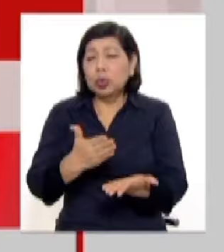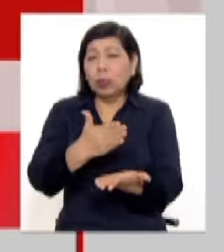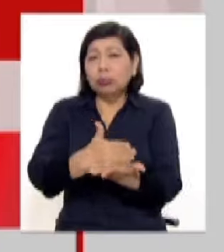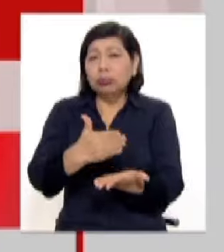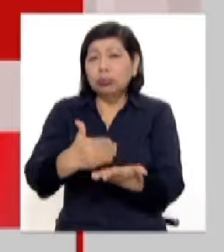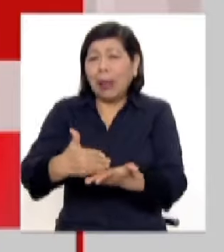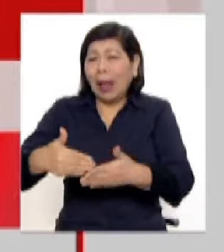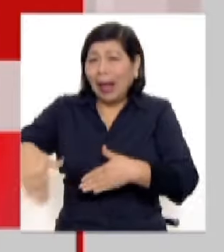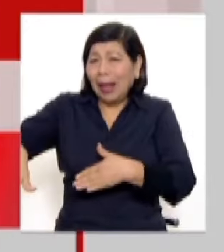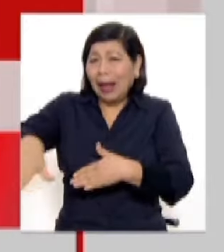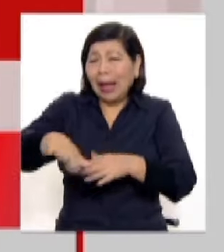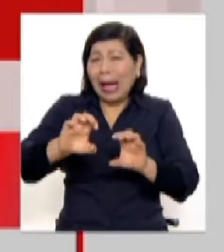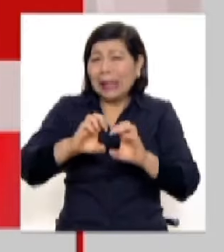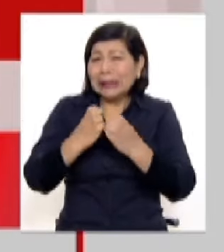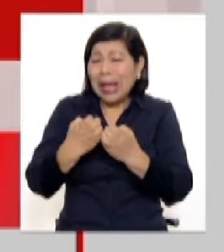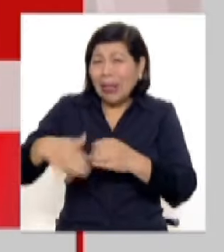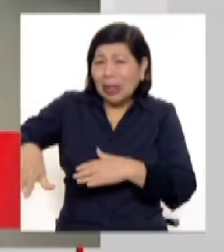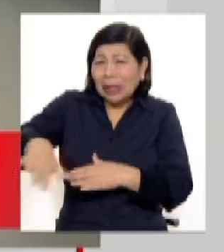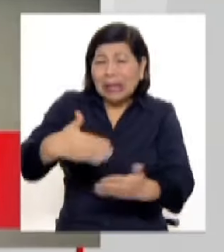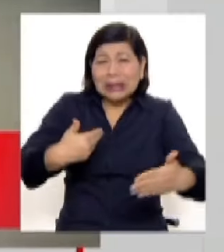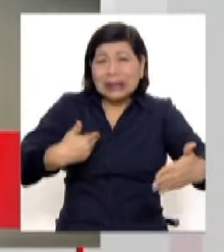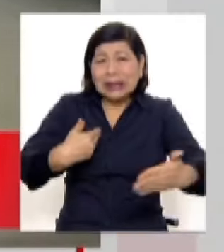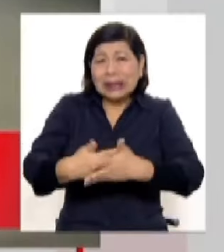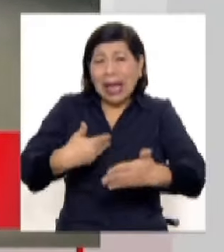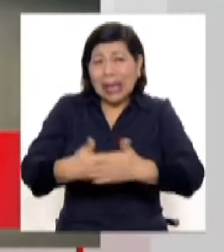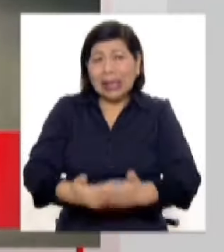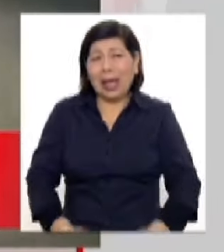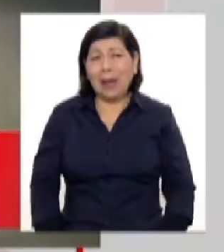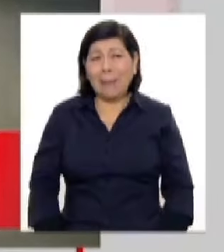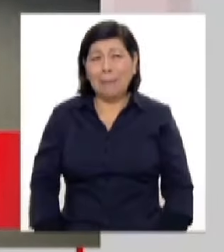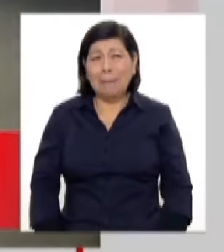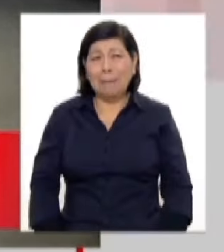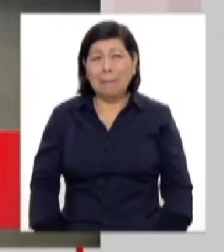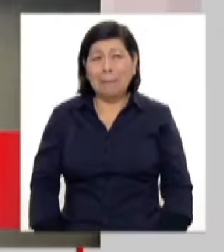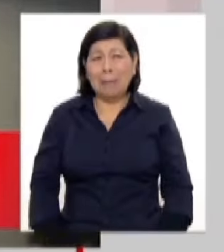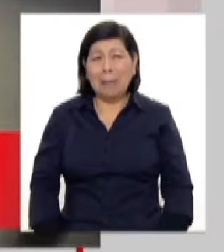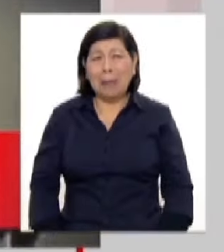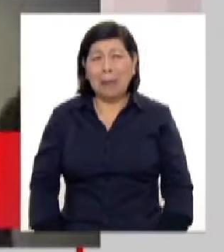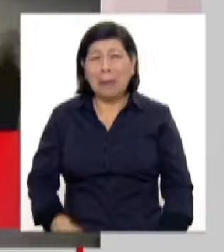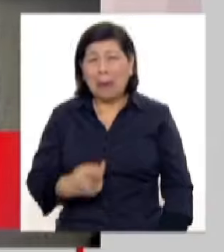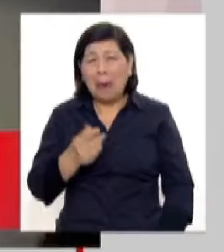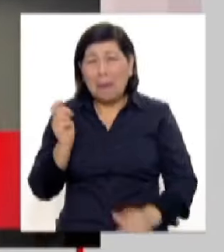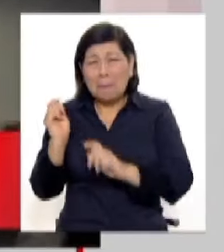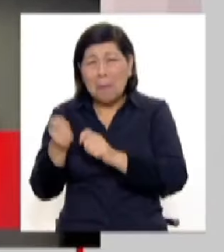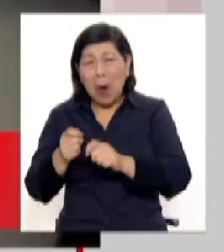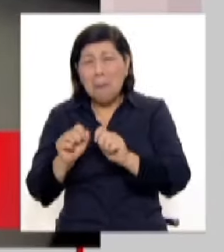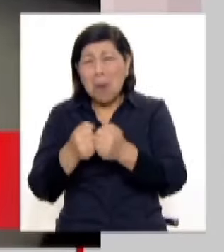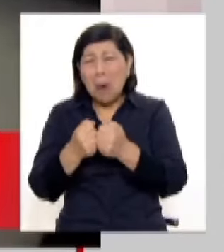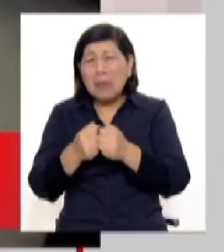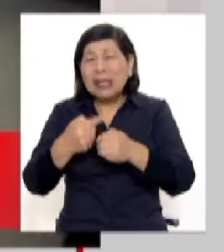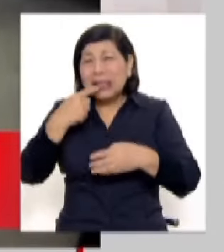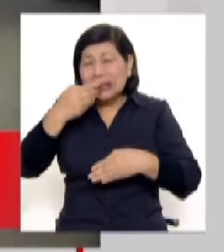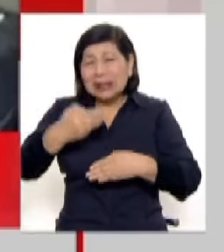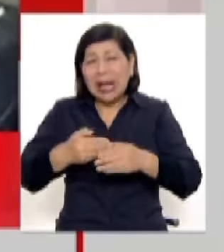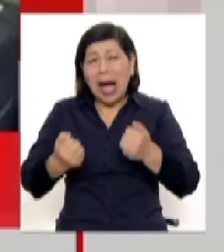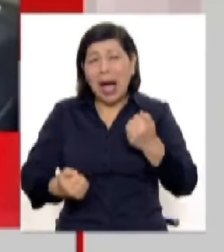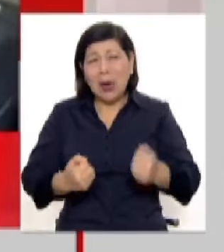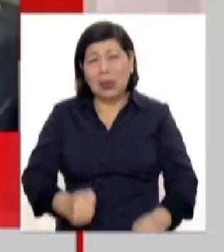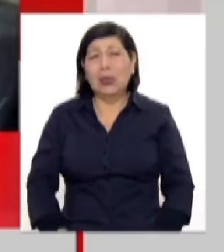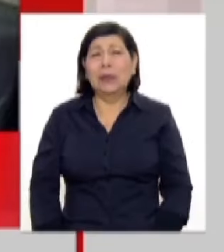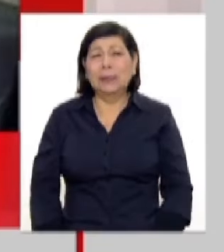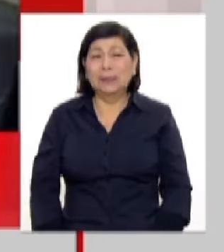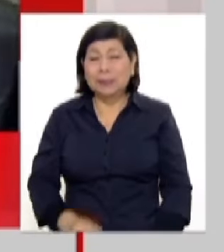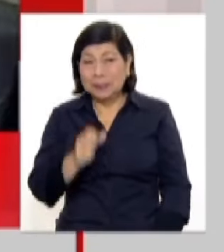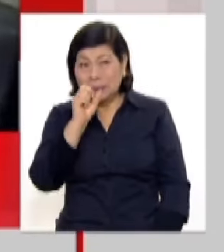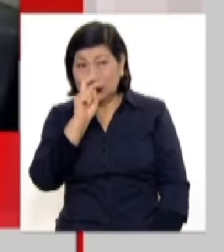las inmediaciones del Estadio Monumental. Las unidades terminaron con parabrisas y ventanas destrozadas.